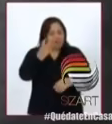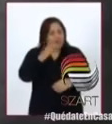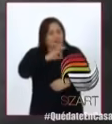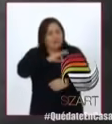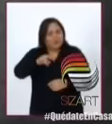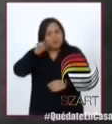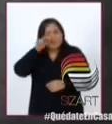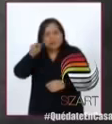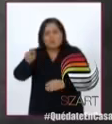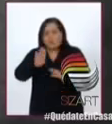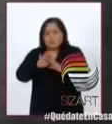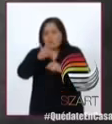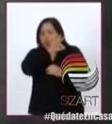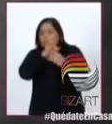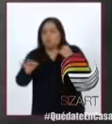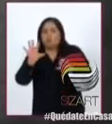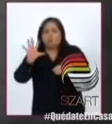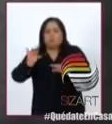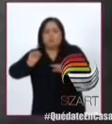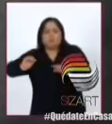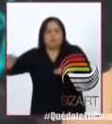prescindir del último 5.